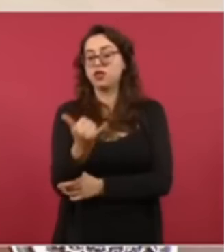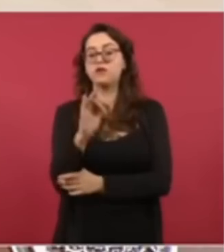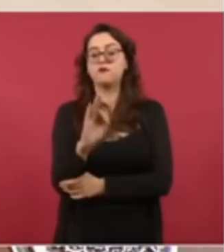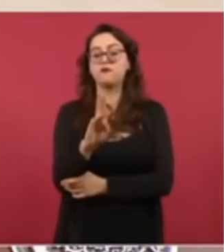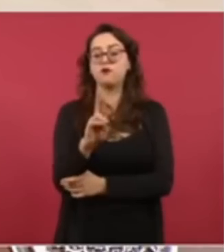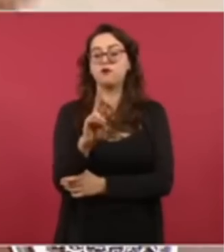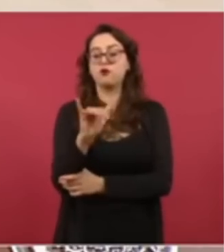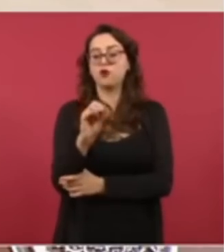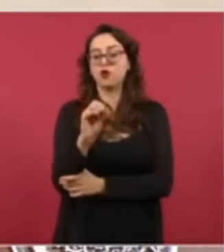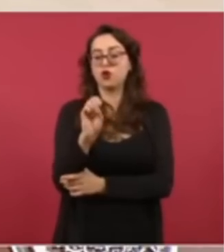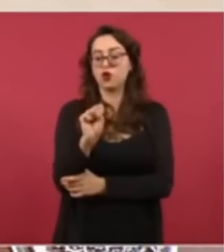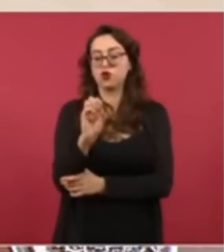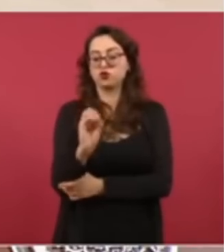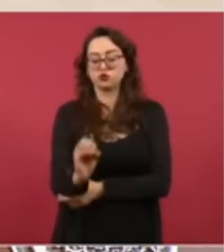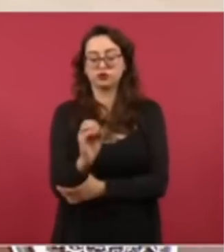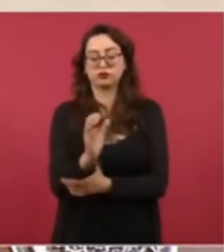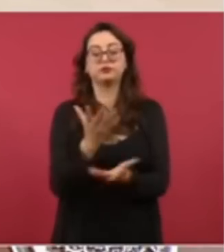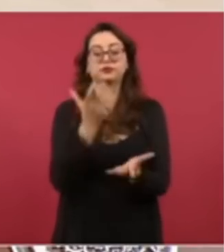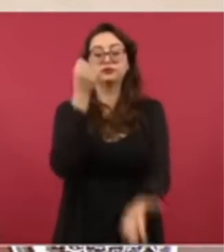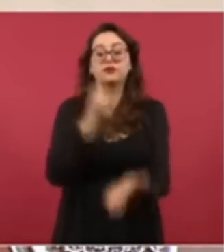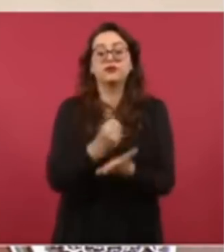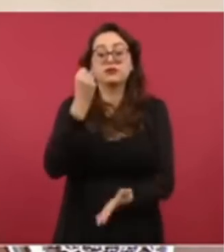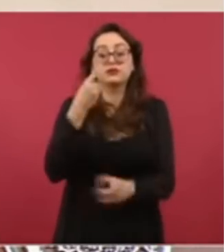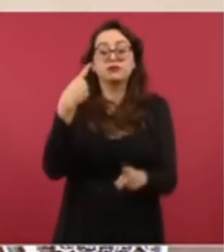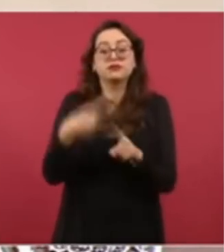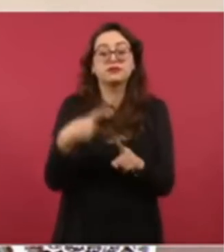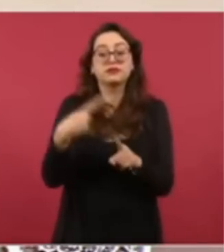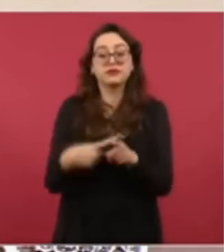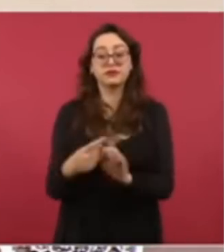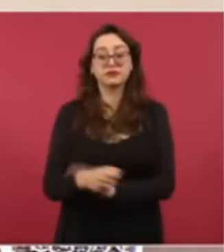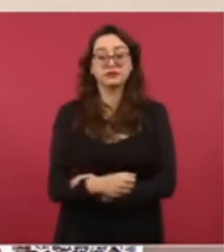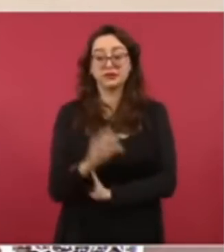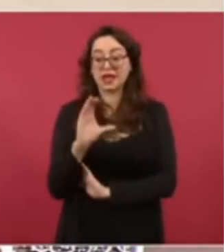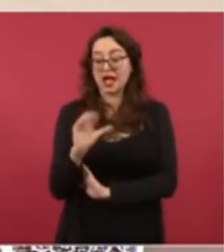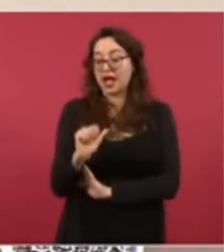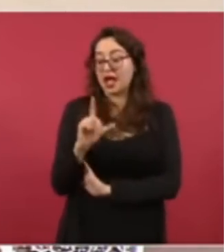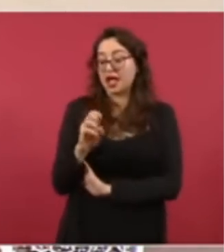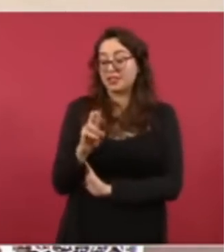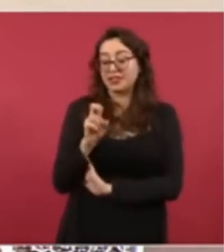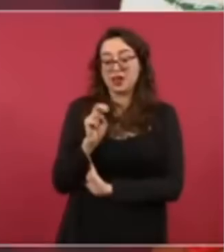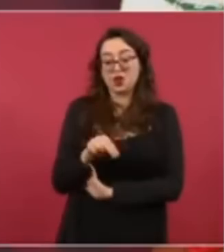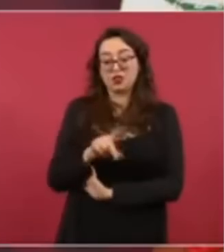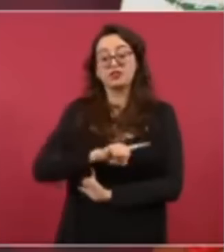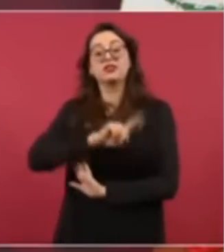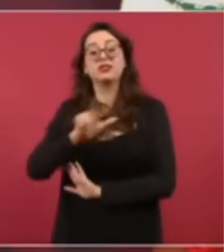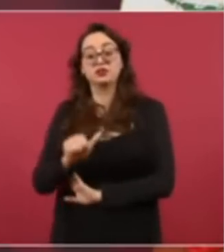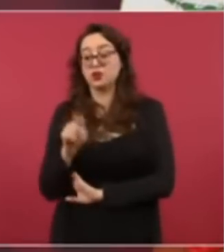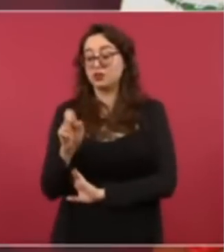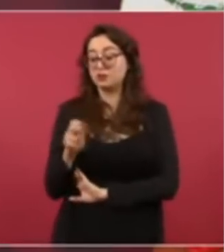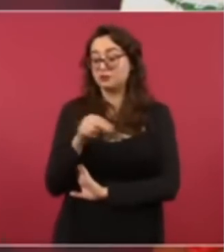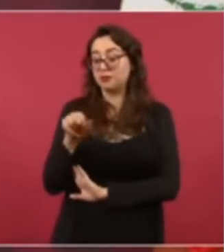y lo llevó a cabo Peña. Y lo llevó a cabo el procurador de entonces, que luego fue ministro de la